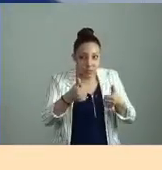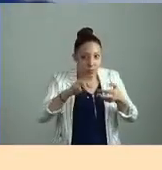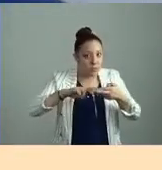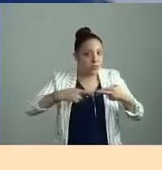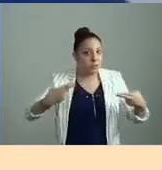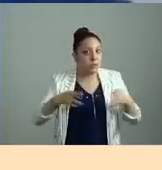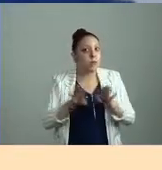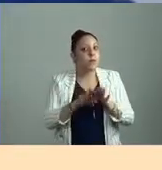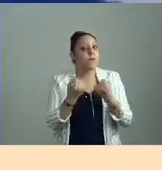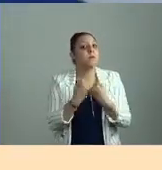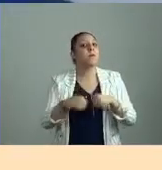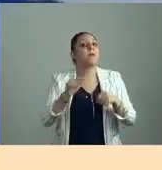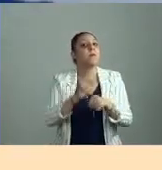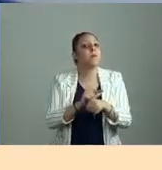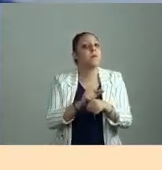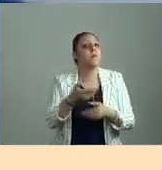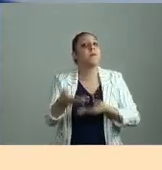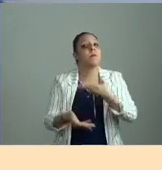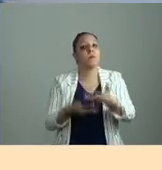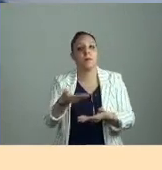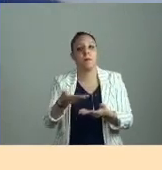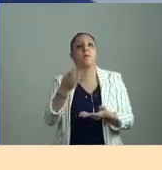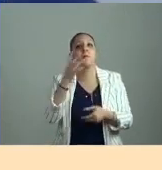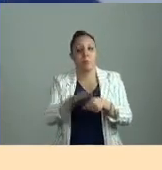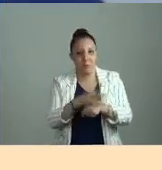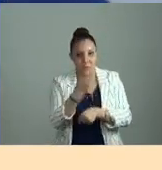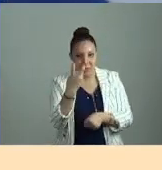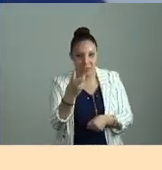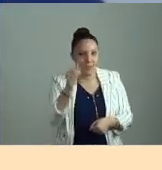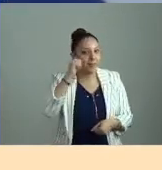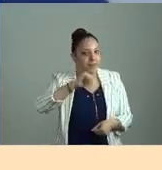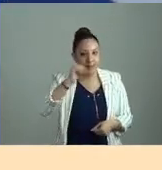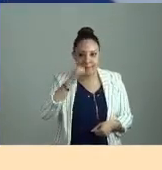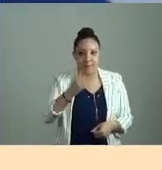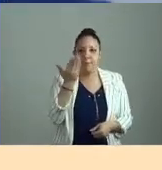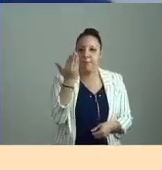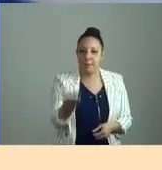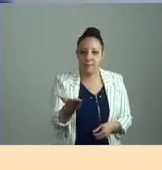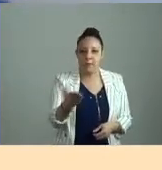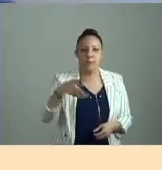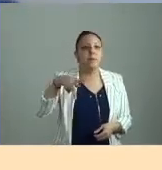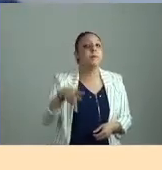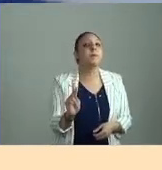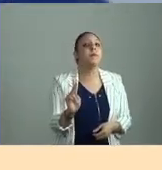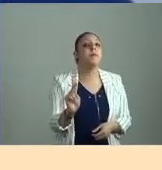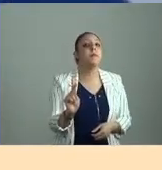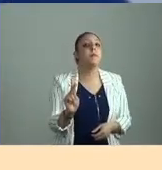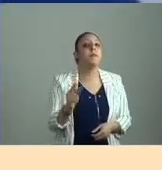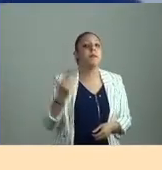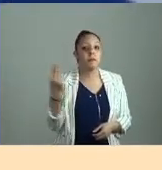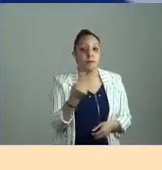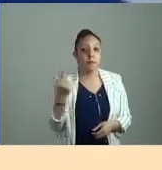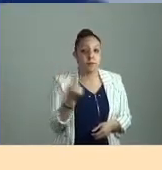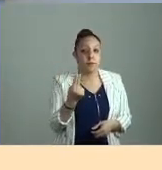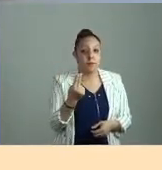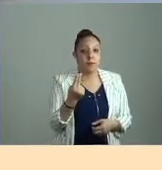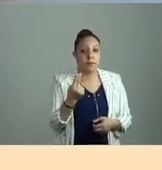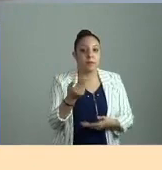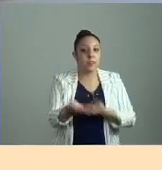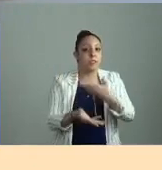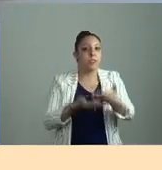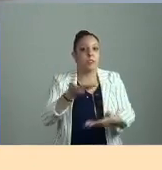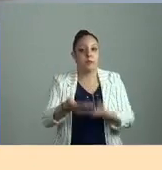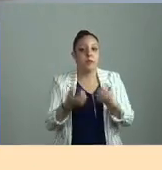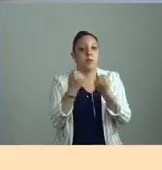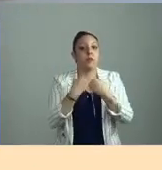servicio pide servicios sociales bien pero los servicios sociales cuáles y podemos controlar estos